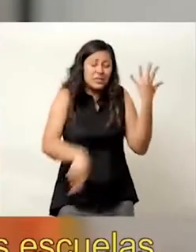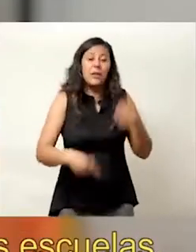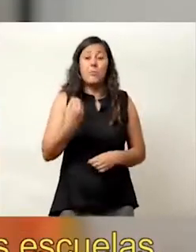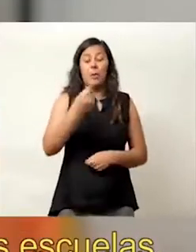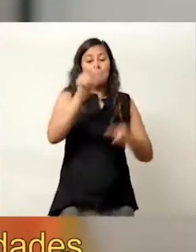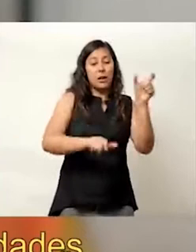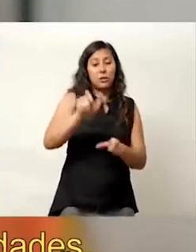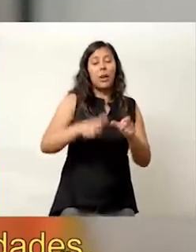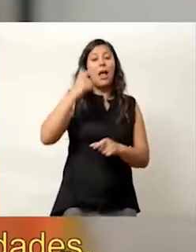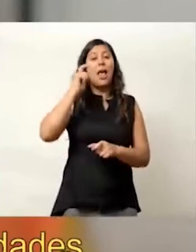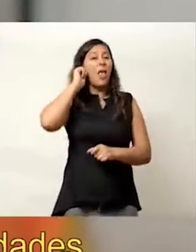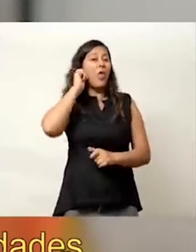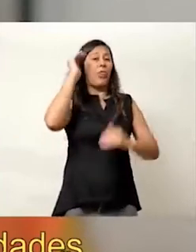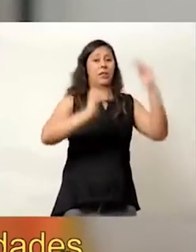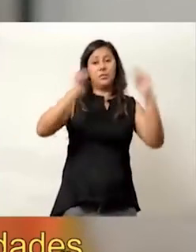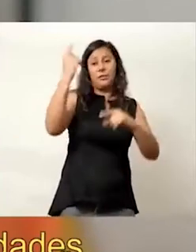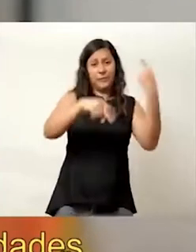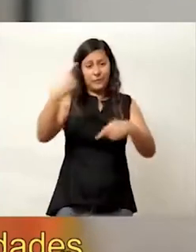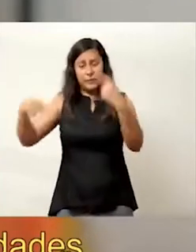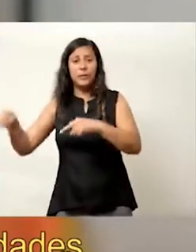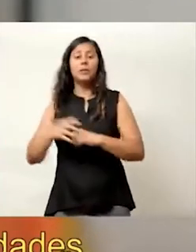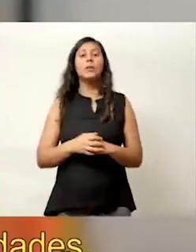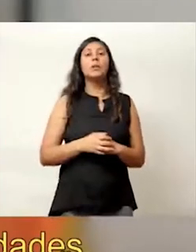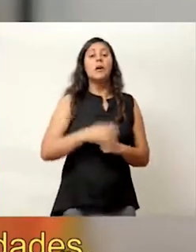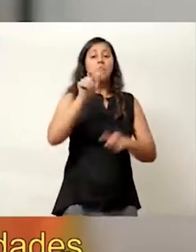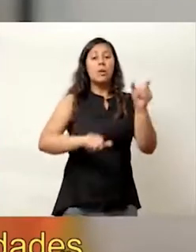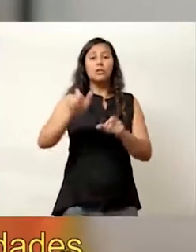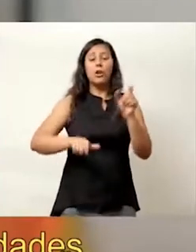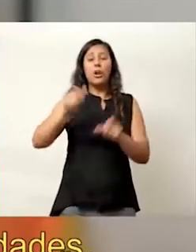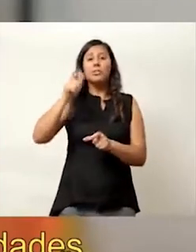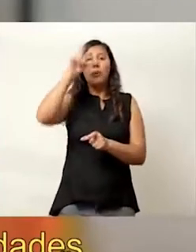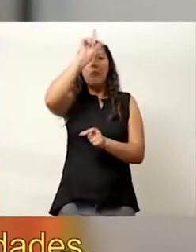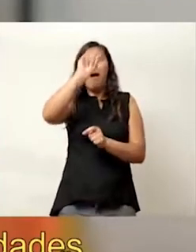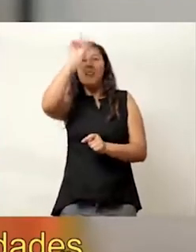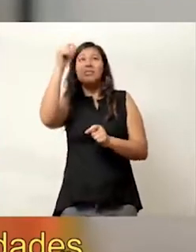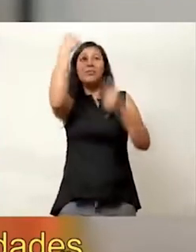enorme diversidad porque hay personas de diferentes edades, de diferentes